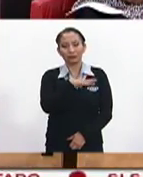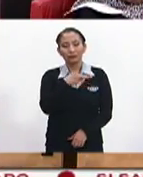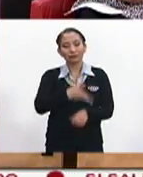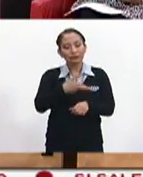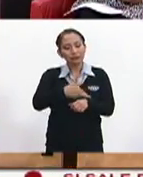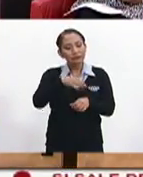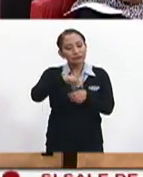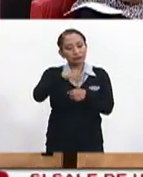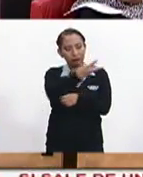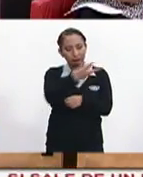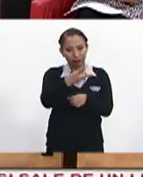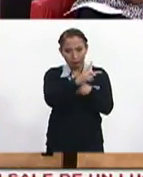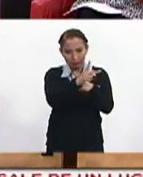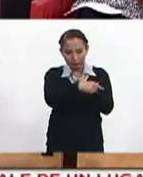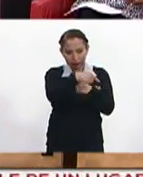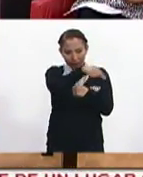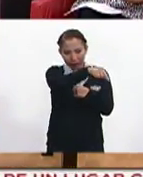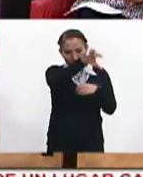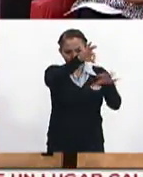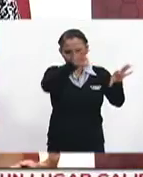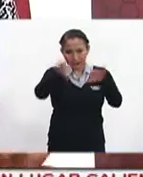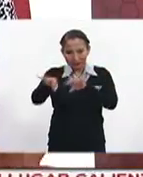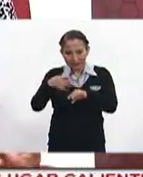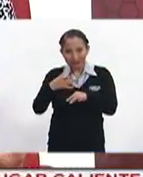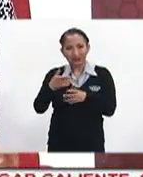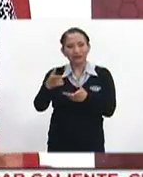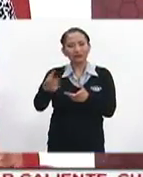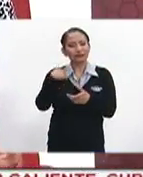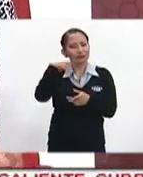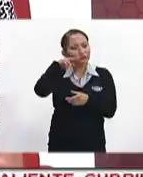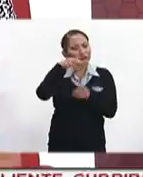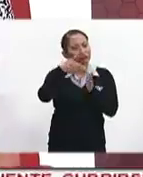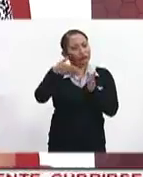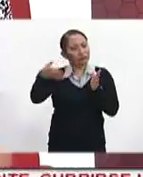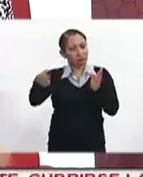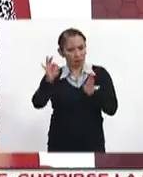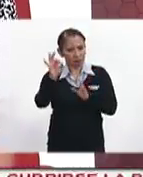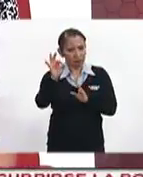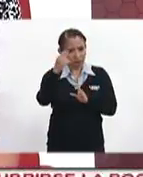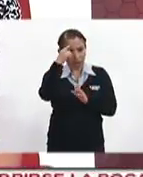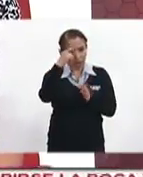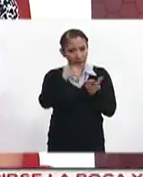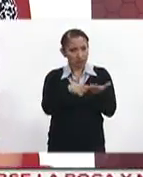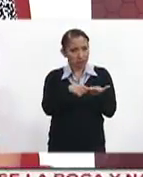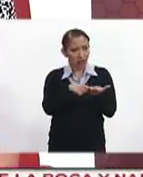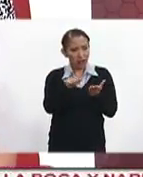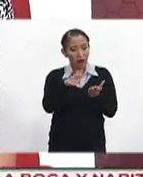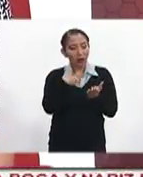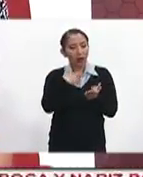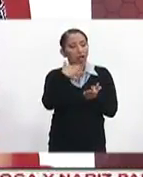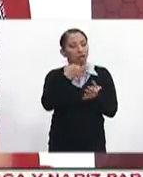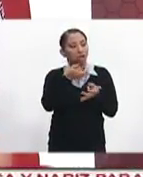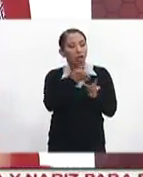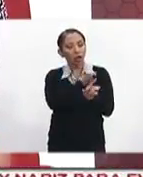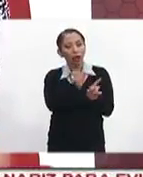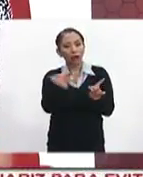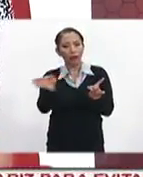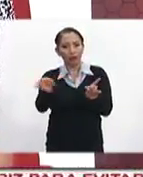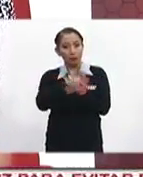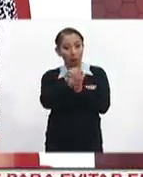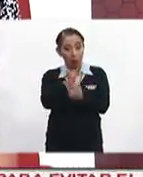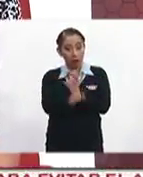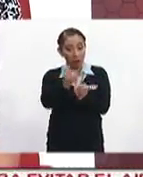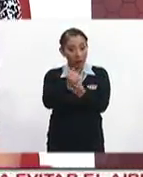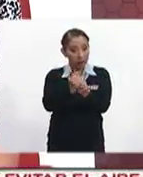procesos electorales en ambos países y además hay otras cosas sucediendo. ¿Crees que sea una forma de distracción para problemas como